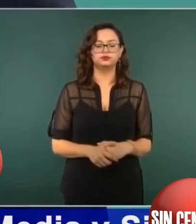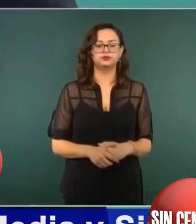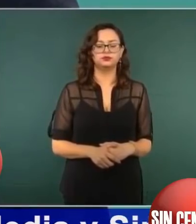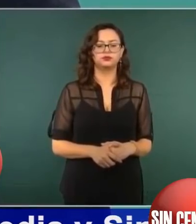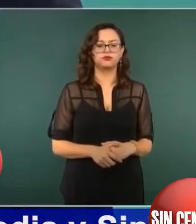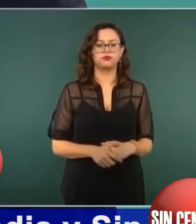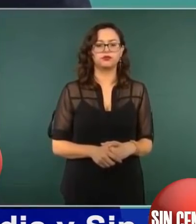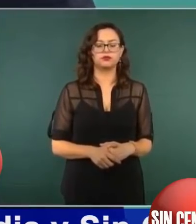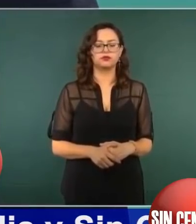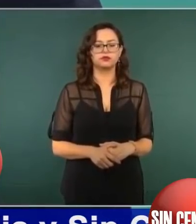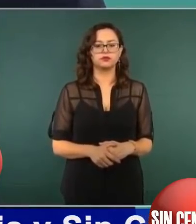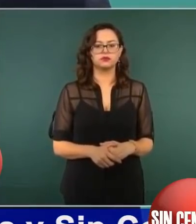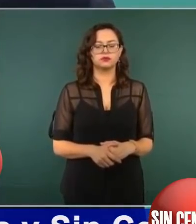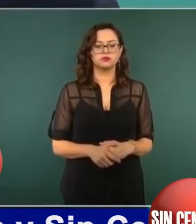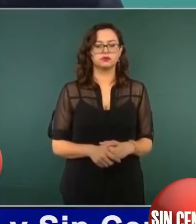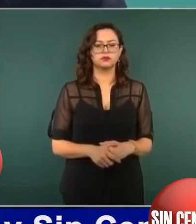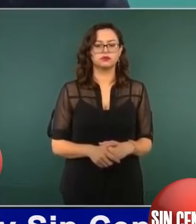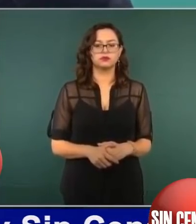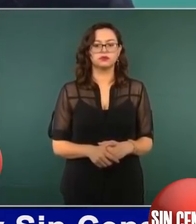Cuando